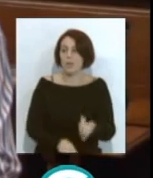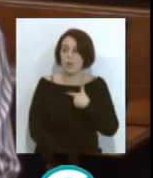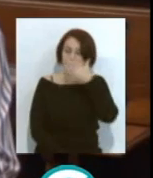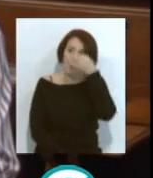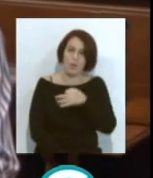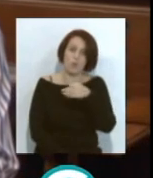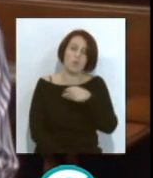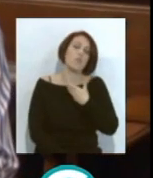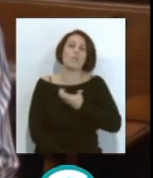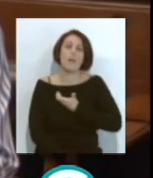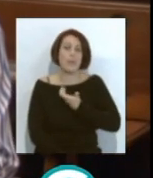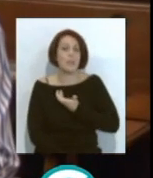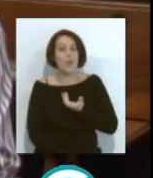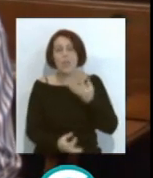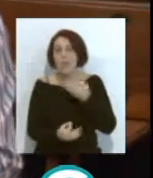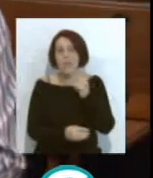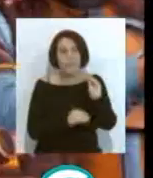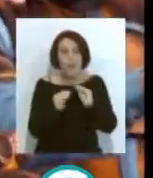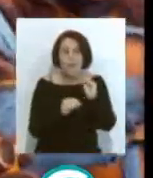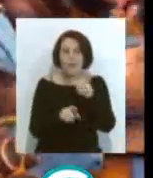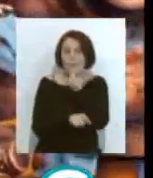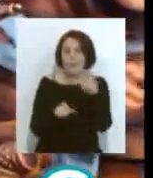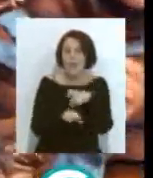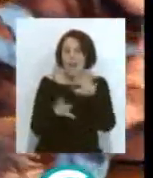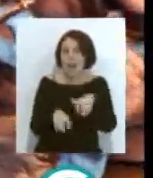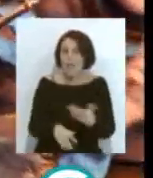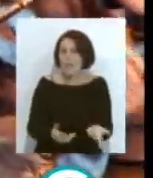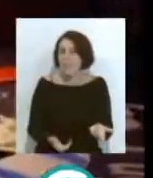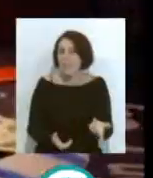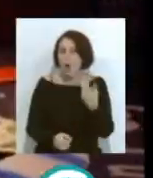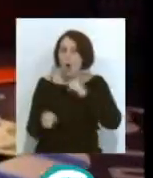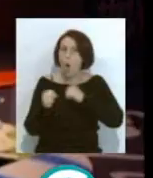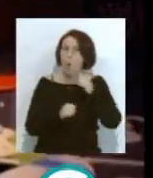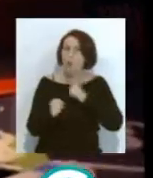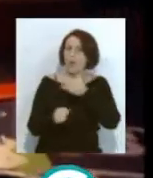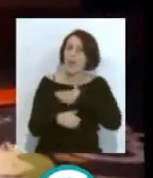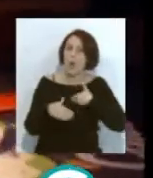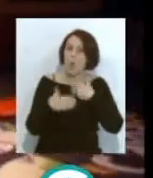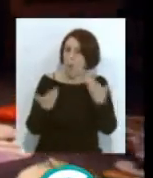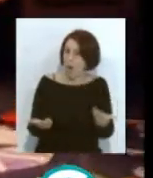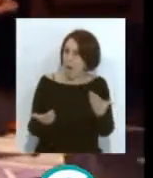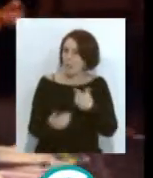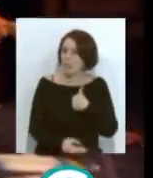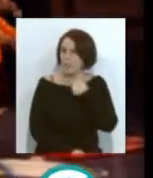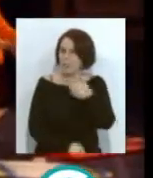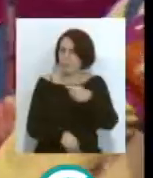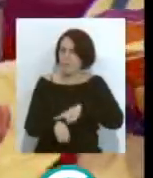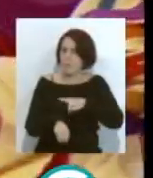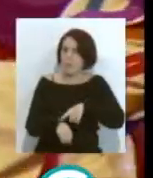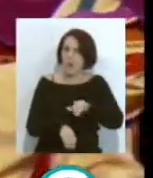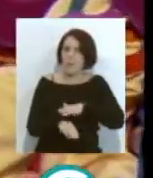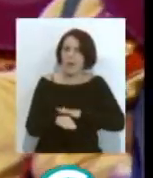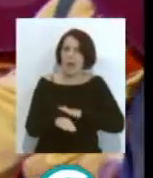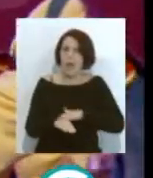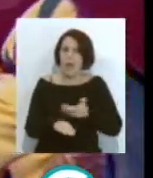estar ahora el ayuntamiento, en preguntarle a los gaditanos qué tipo de concurso queremos, que va a haber tiempo por delante para